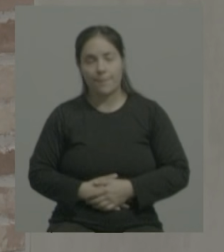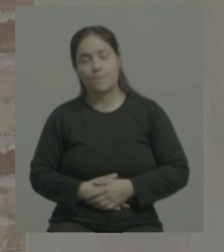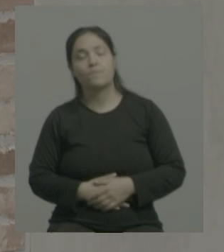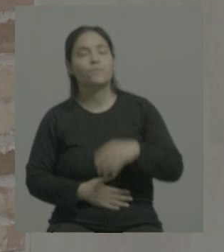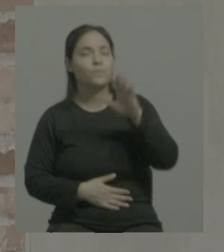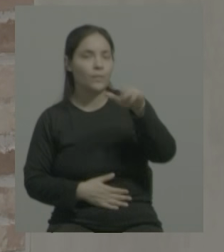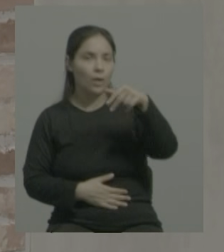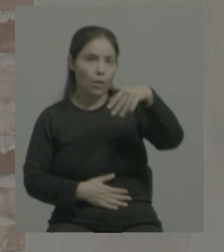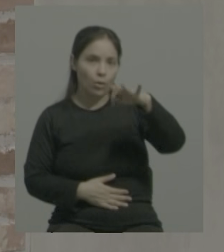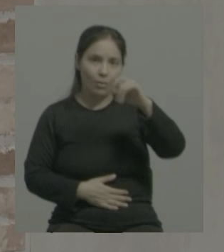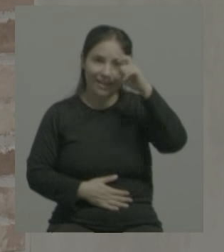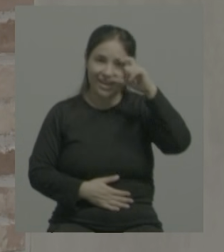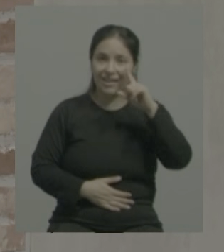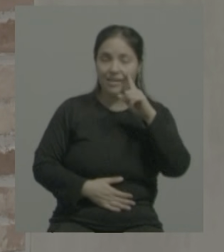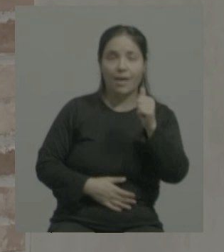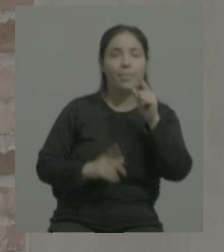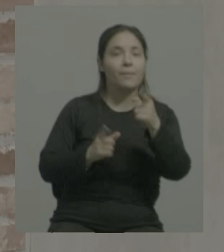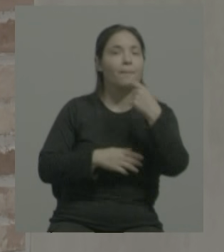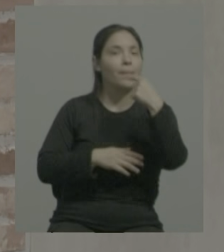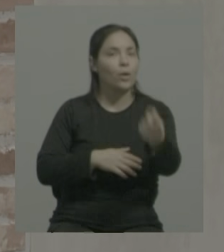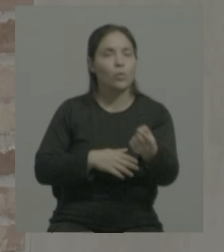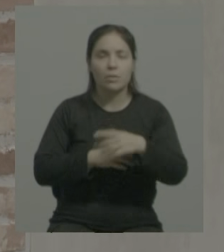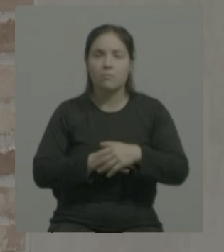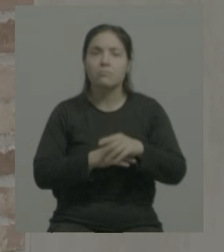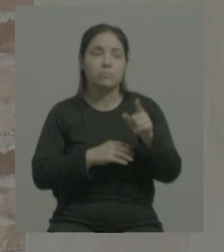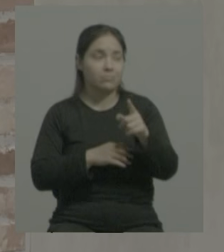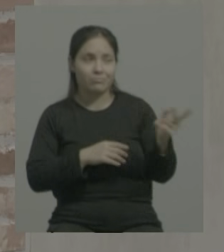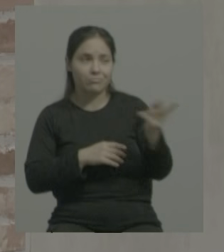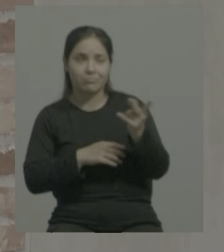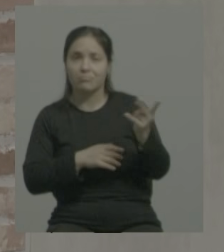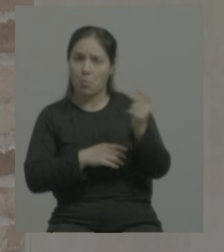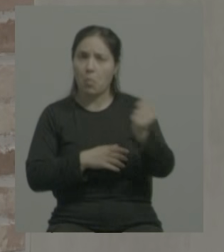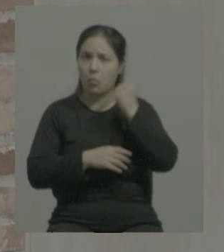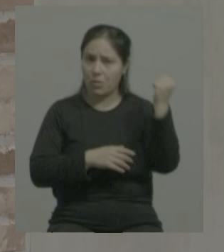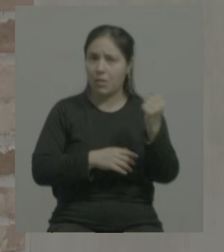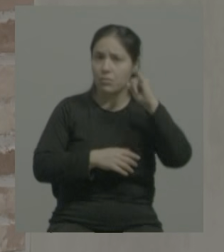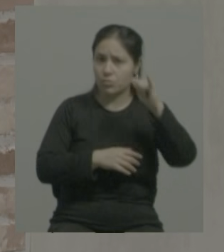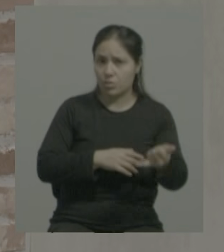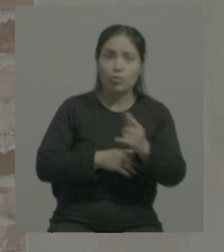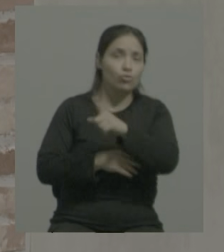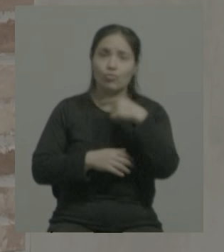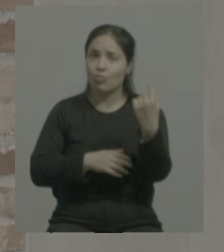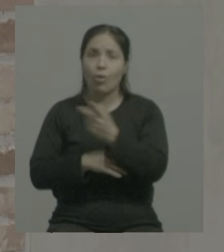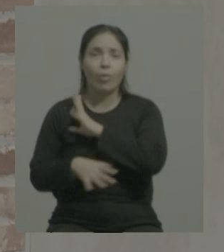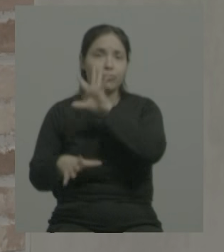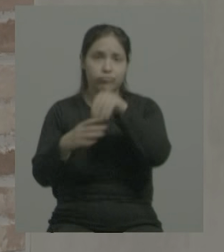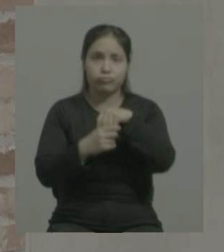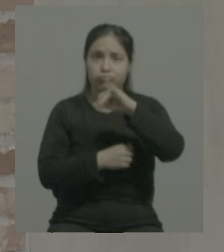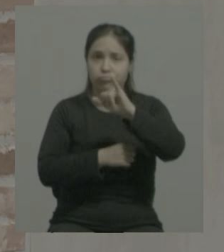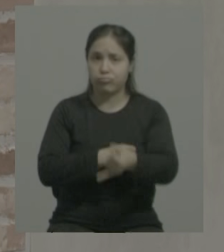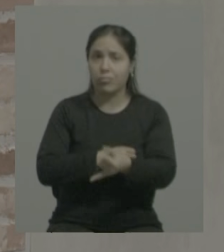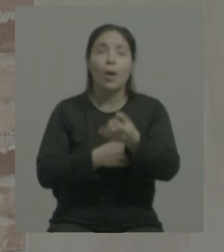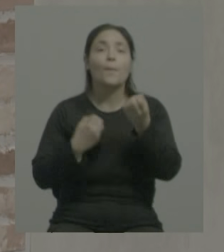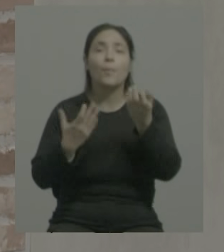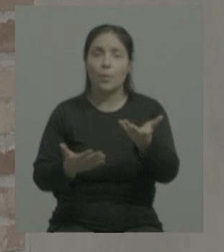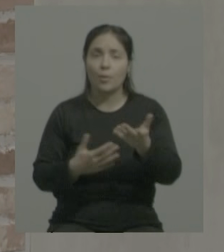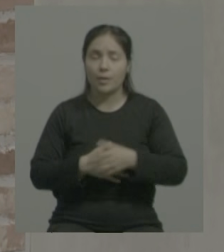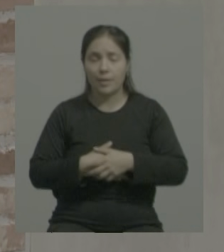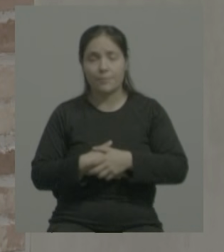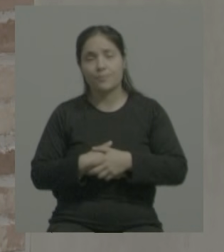de preguntarte, porque me parece que es muy importante lo que dicen los chicos, estamos todos involucrados en esto, porque en definitiva nos